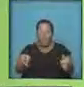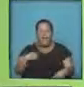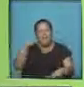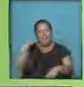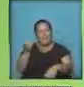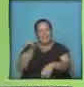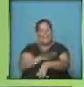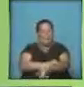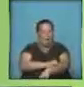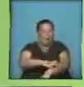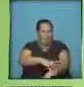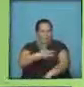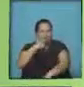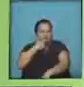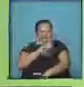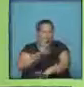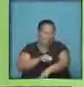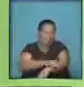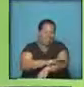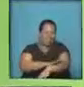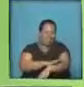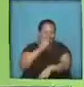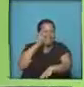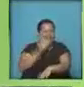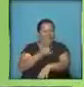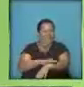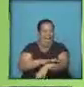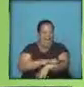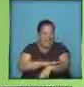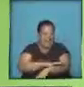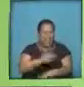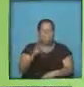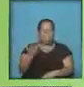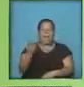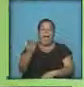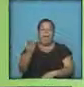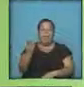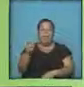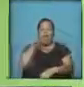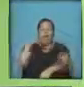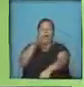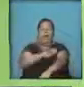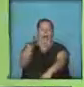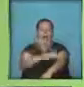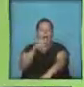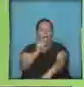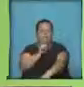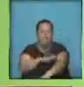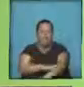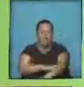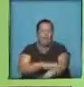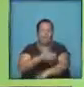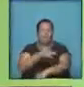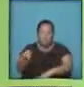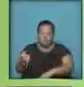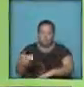que se me había enrojecido la piel simplemente y que esto era una quemadura superficial, poner la mano bajo el agua fría. Y